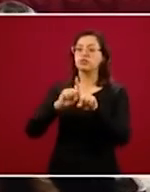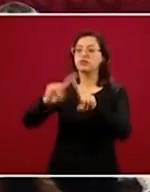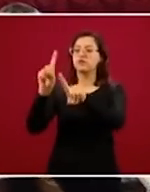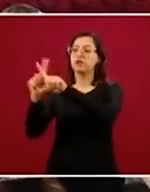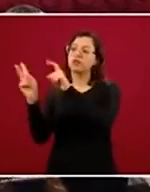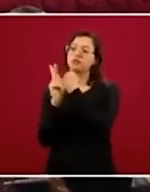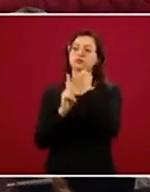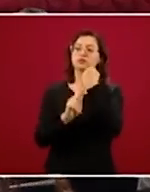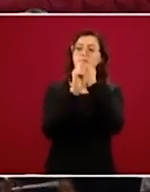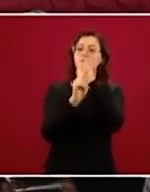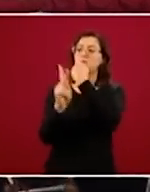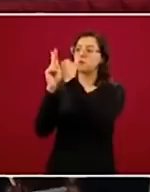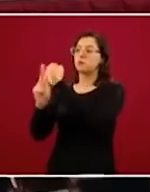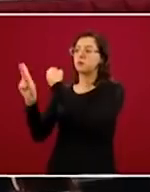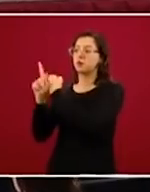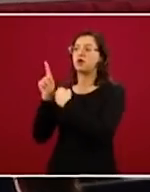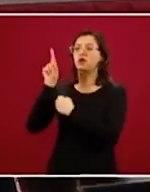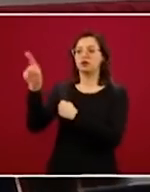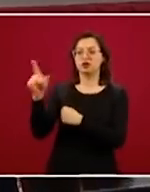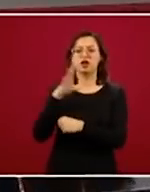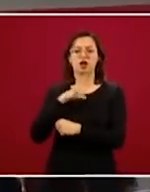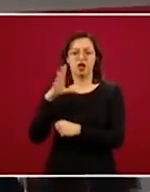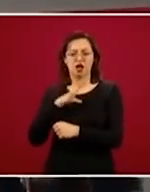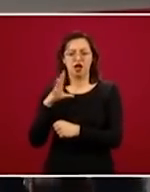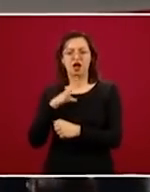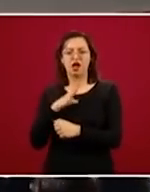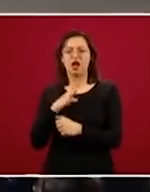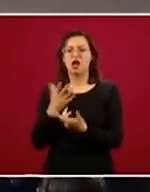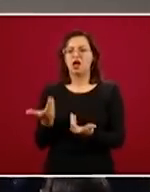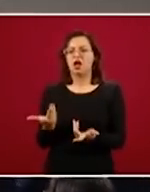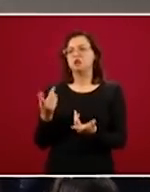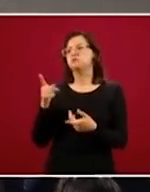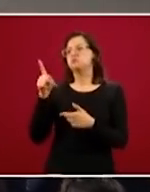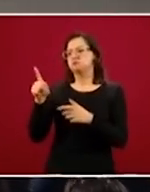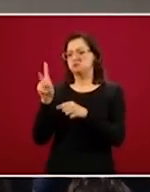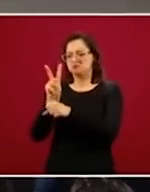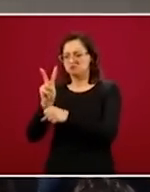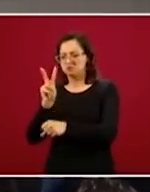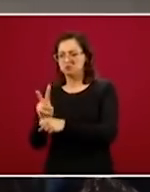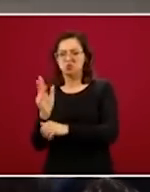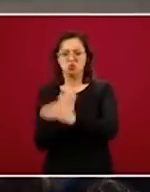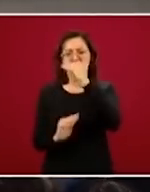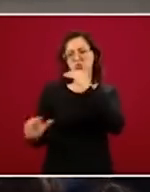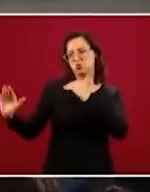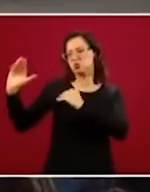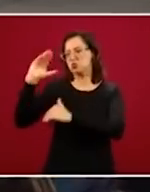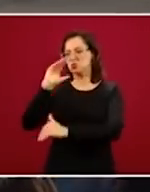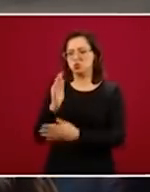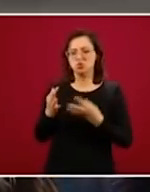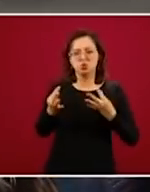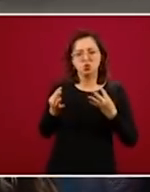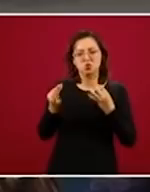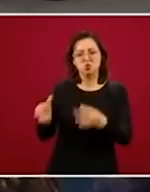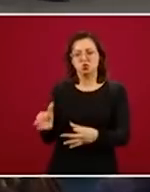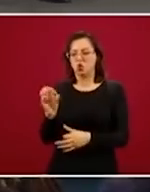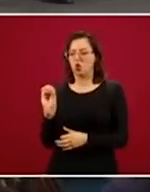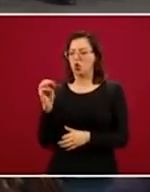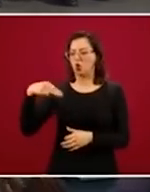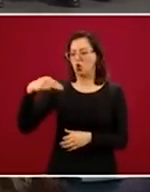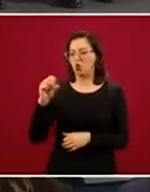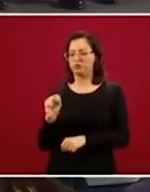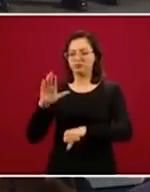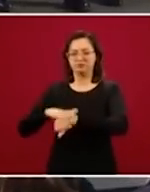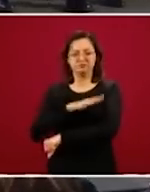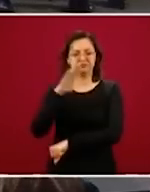tienen agencias de regulación sanitaria de alto desempeño clasificadas en el nivel más alto por la organización mundial de la salud